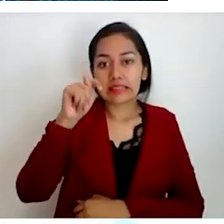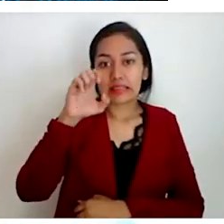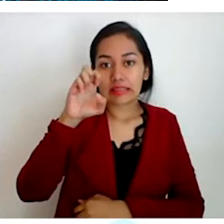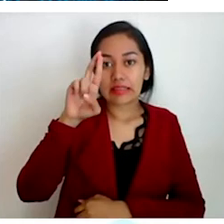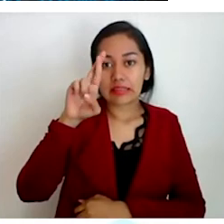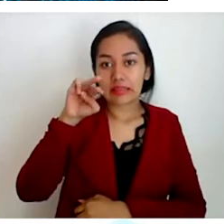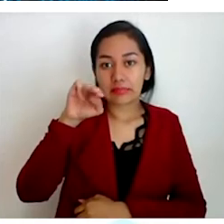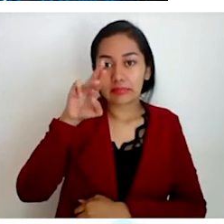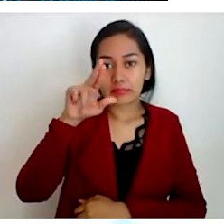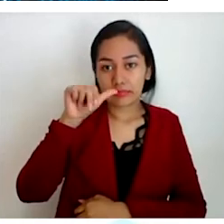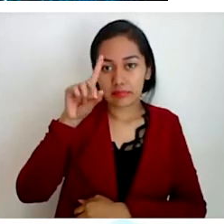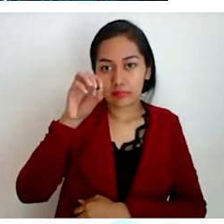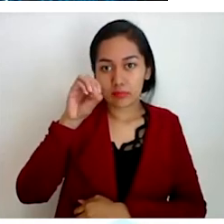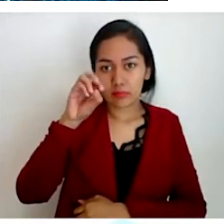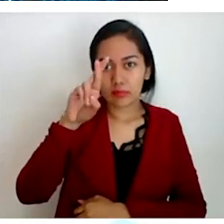religioso,